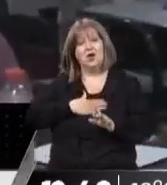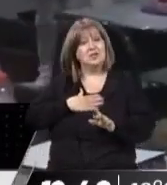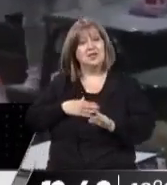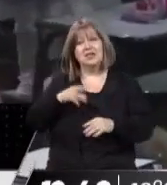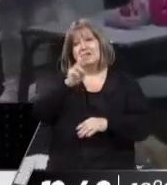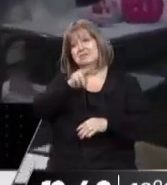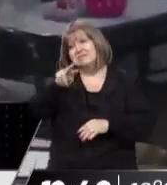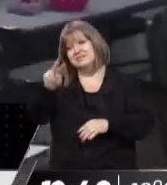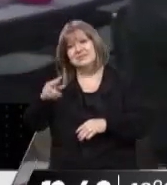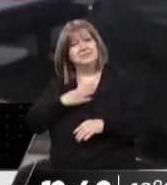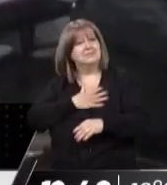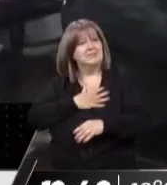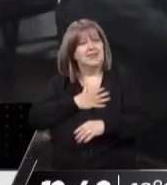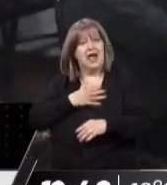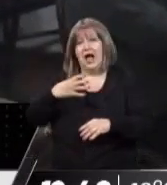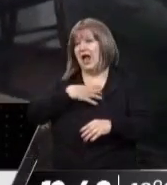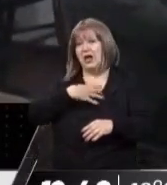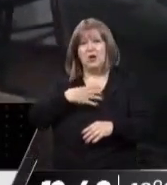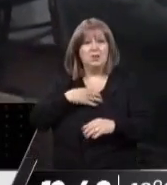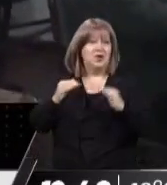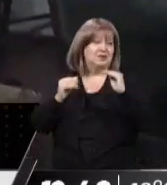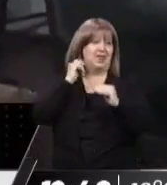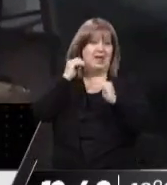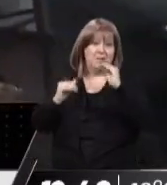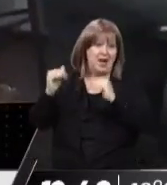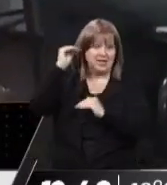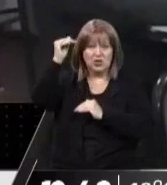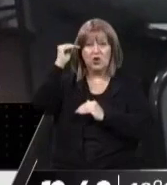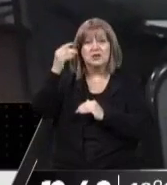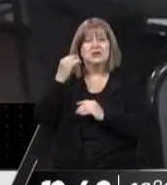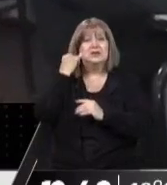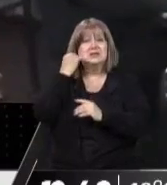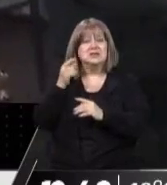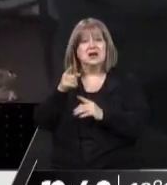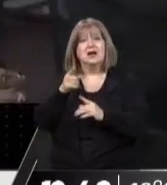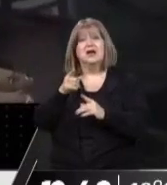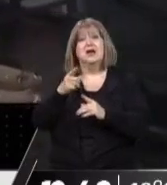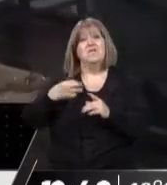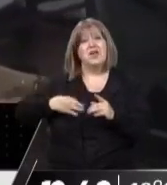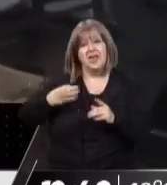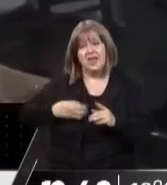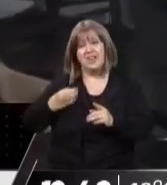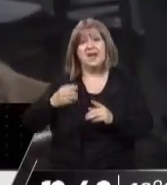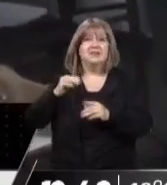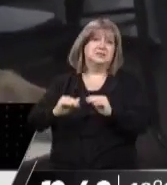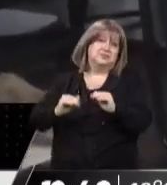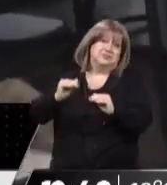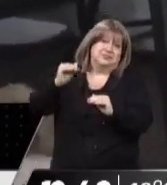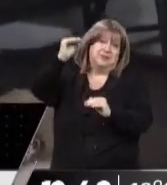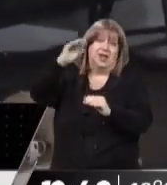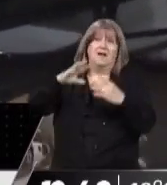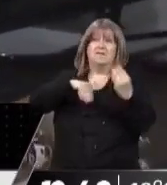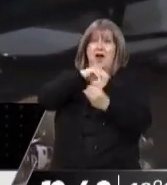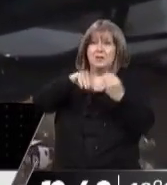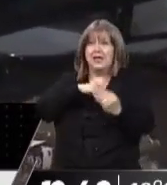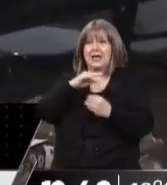grande. Es un placer los alumnos que tenemos. Vienen ya con una trayectoria de vida, con una carga de familia,